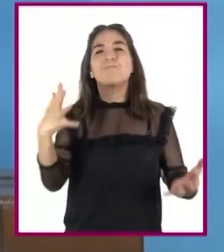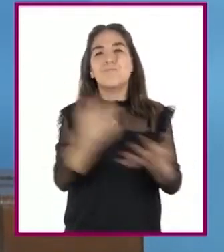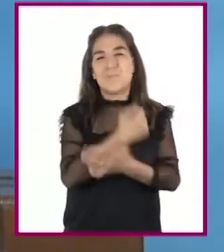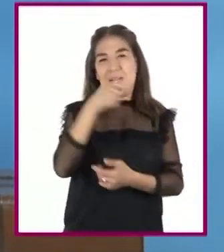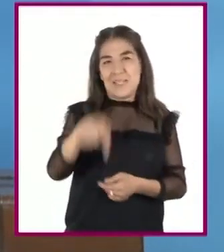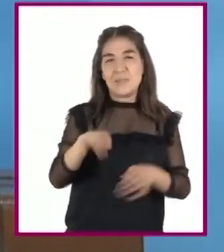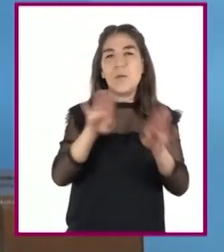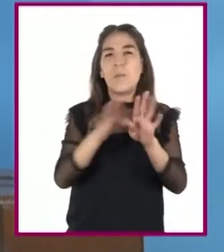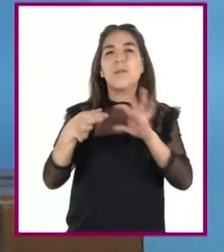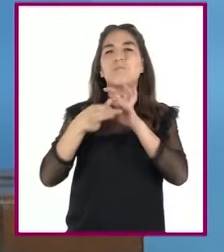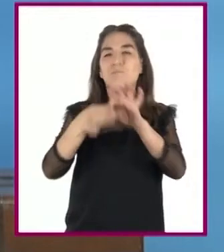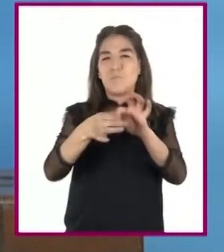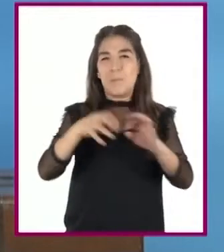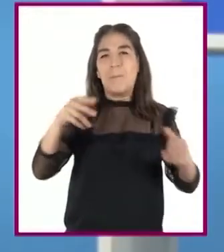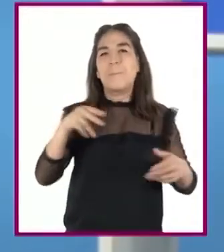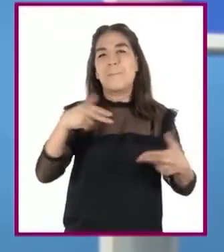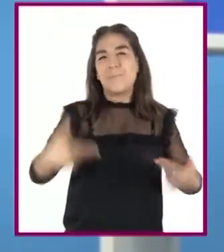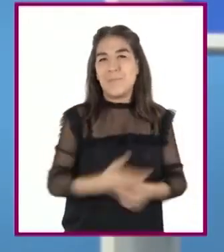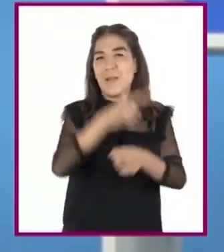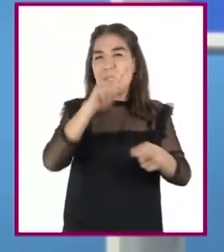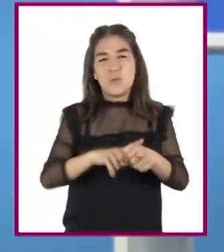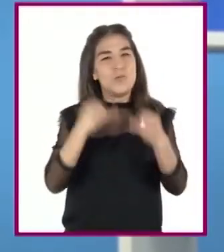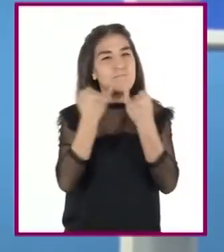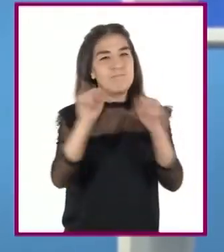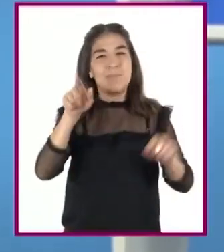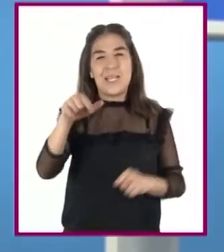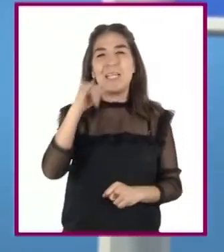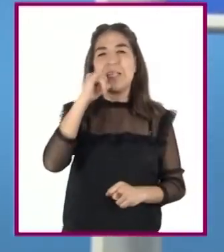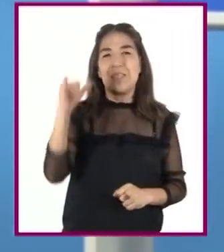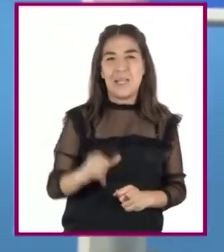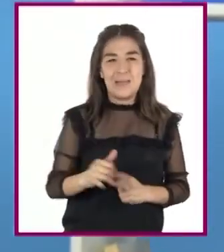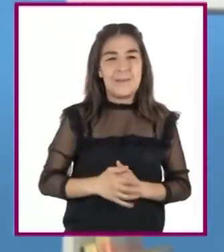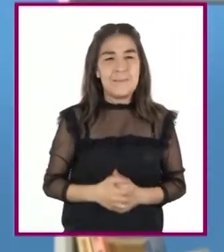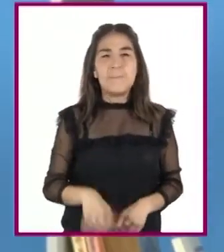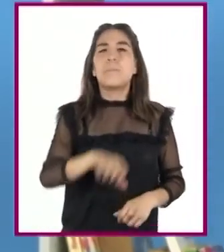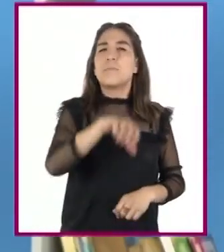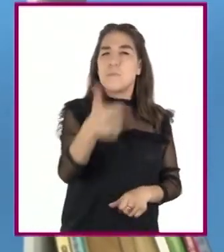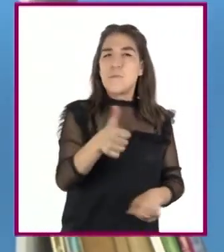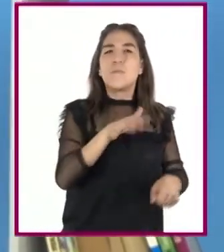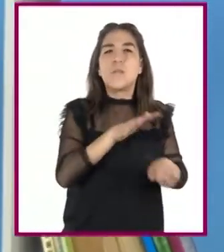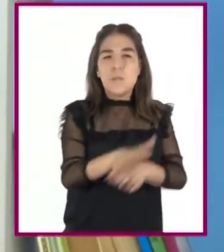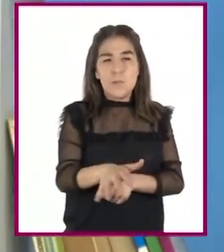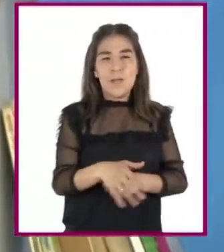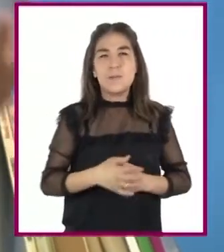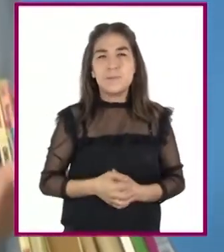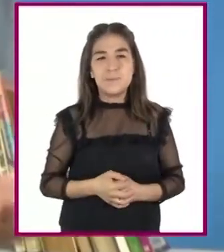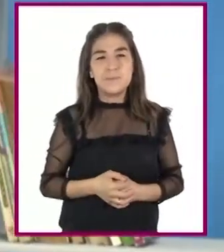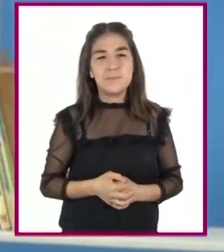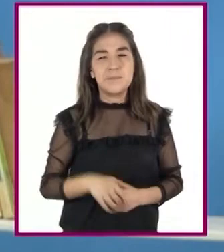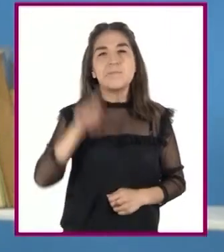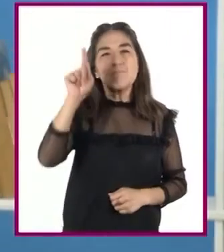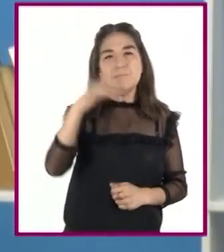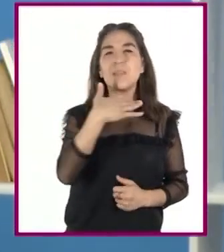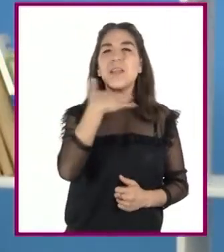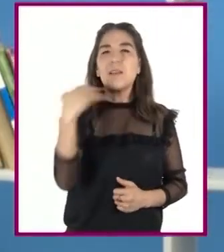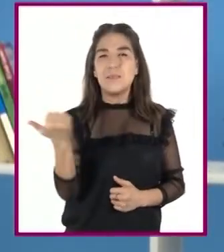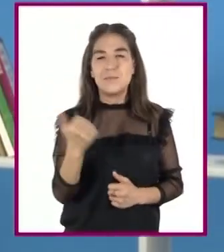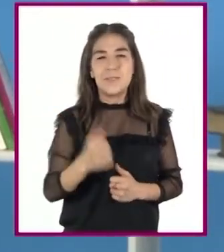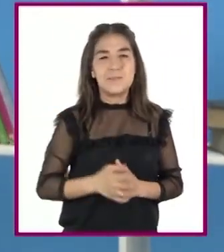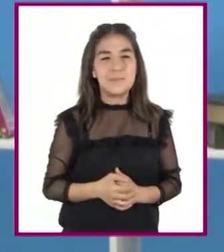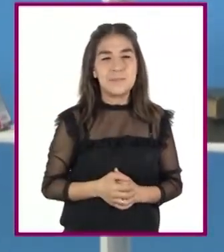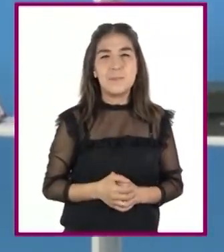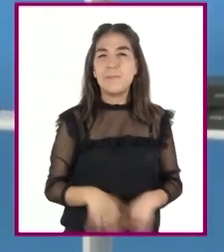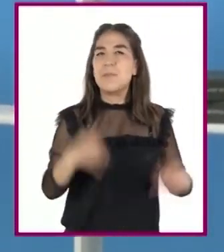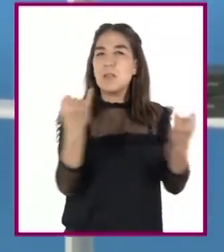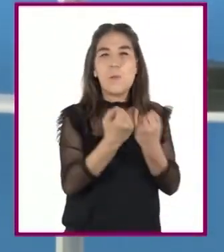Italia como una nación independiente. El otro proceso de unificación corresponde a Alemania. En